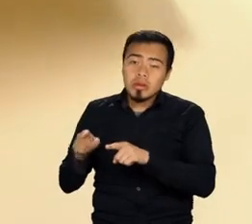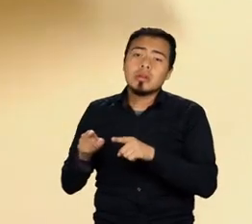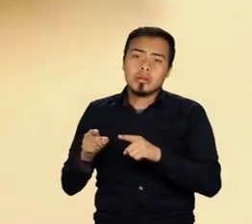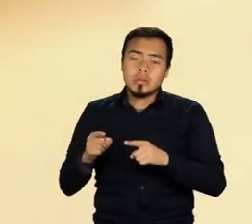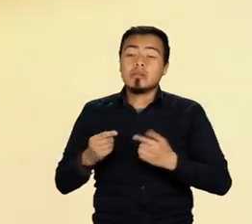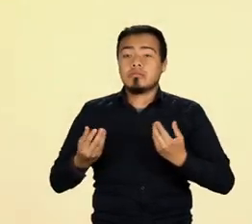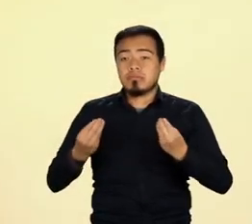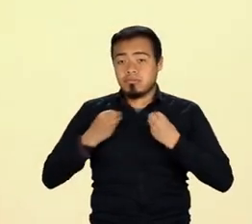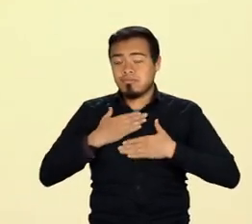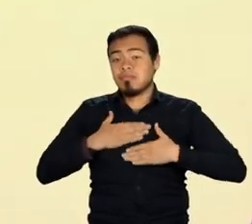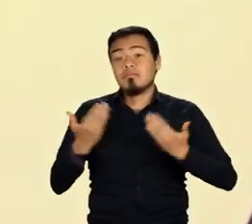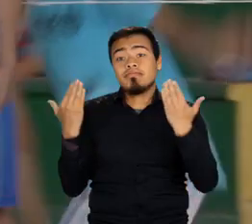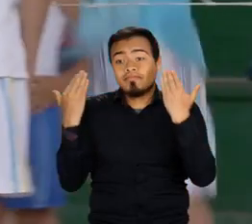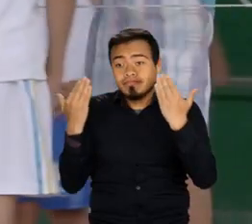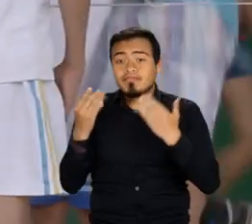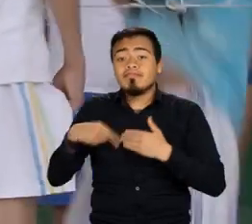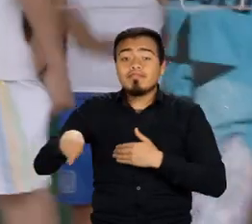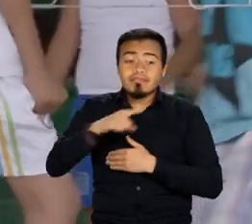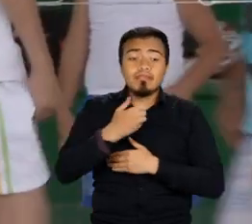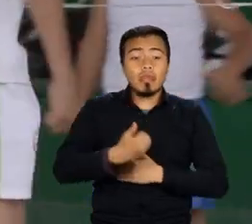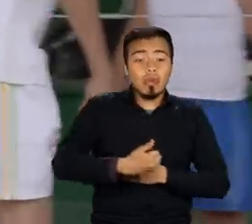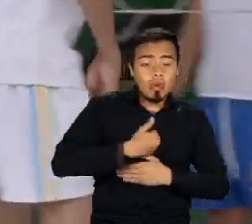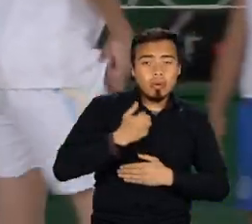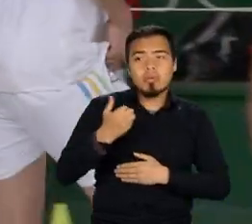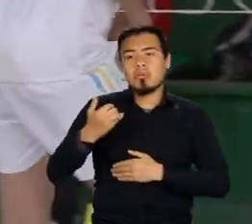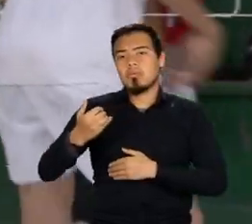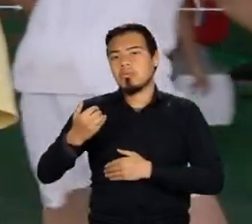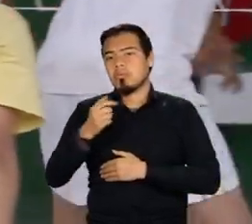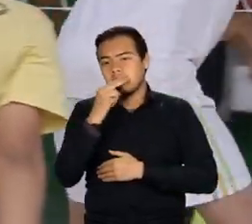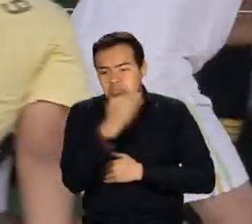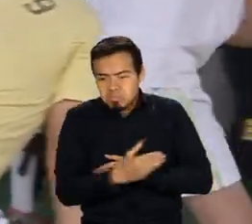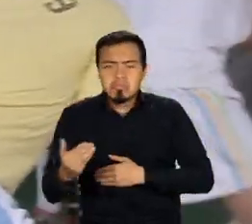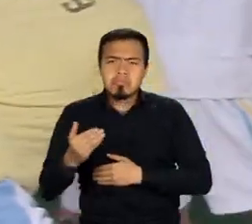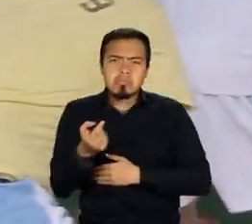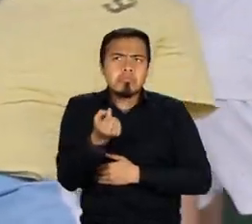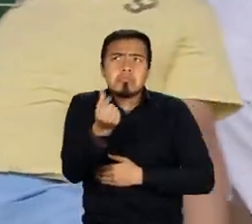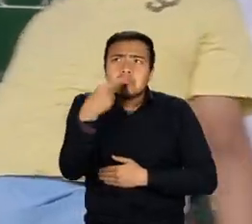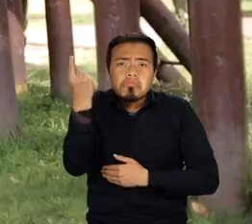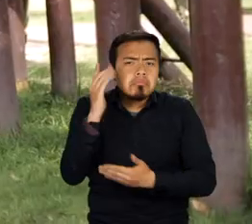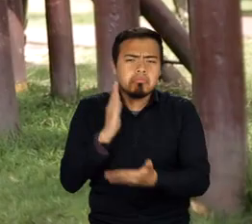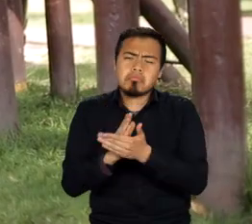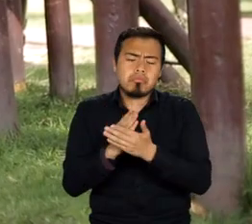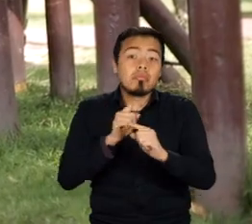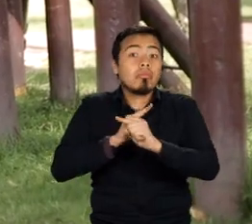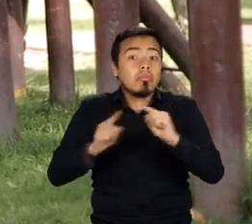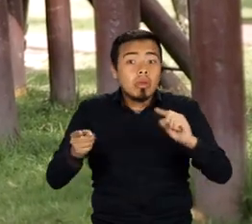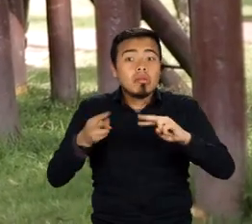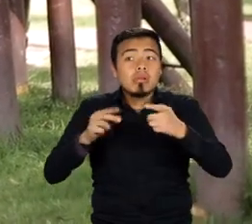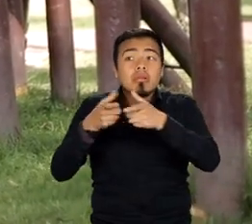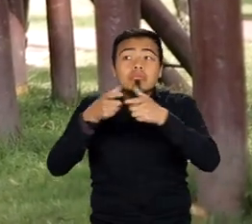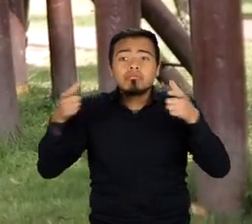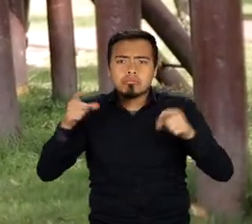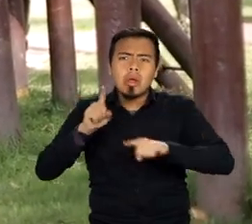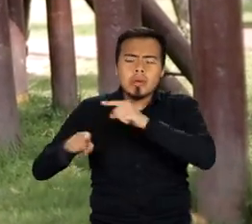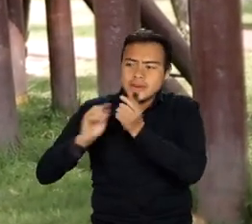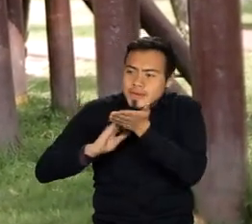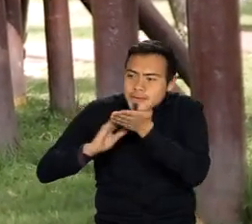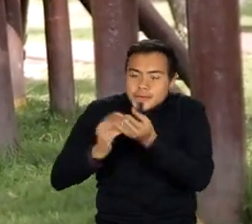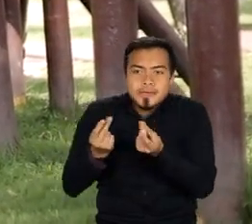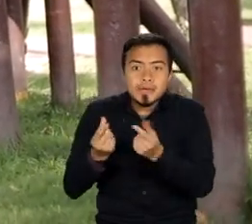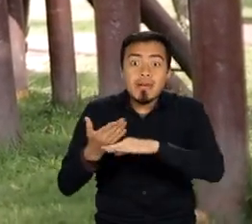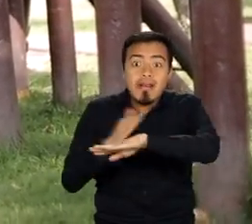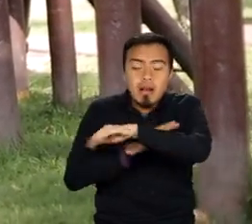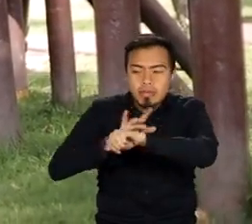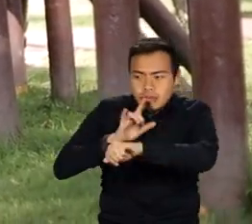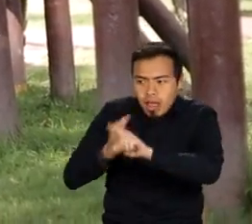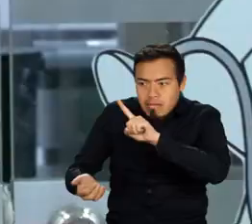Afortunadamente, el cáncer entre niños y adolescentes es poco frecuente, aunque hoy en día la mayor parte de cánceres son tratables si se detectan